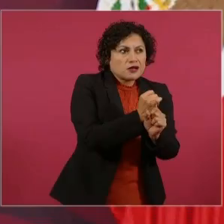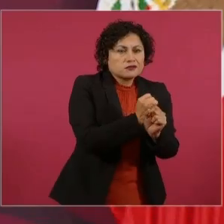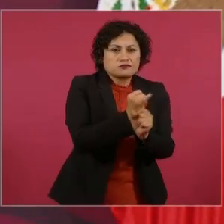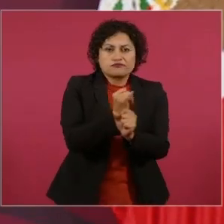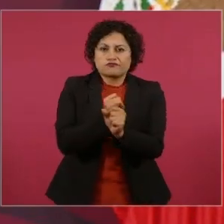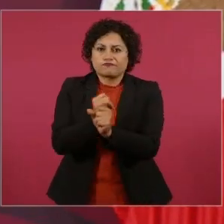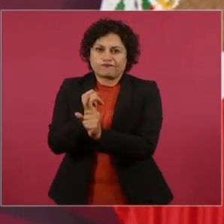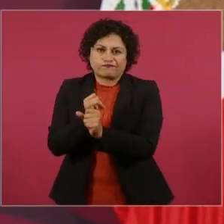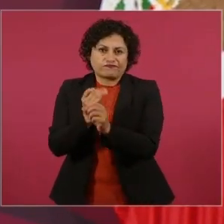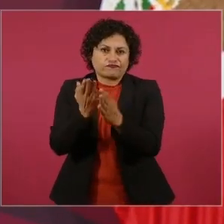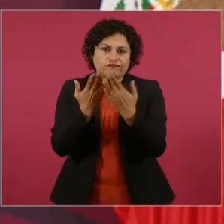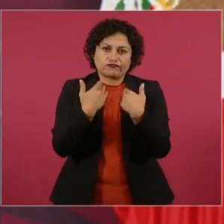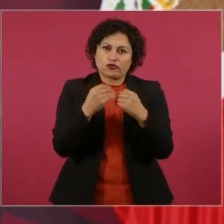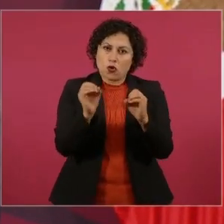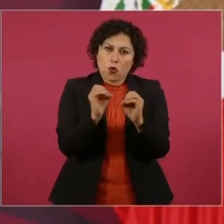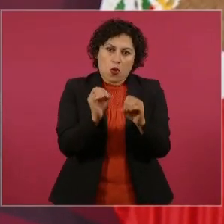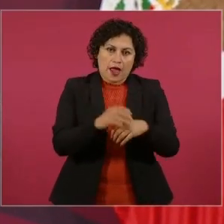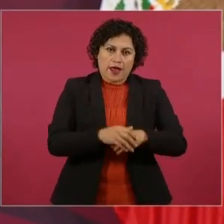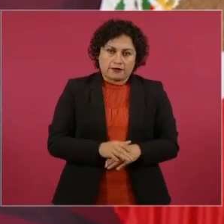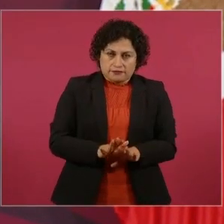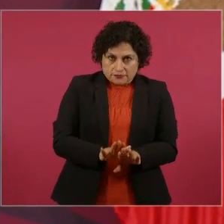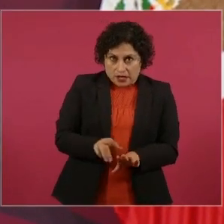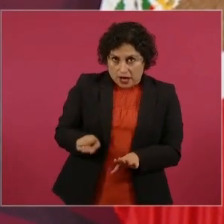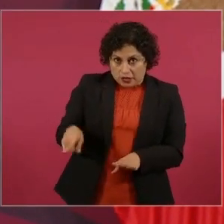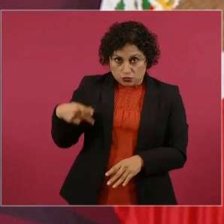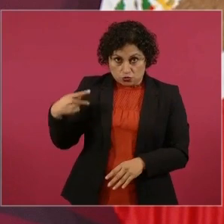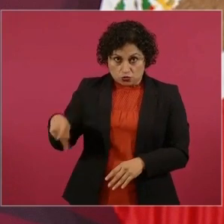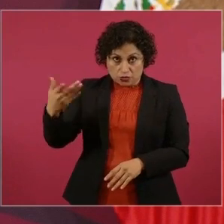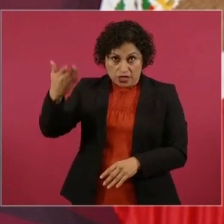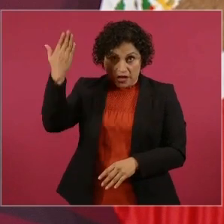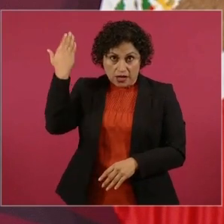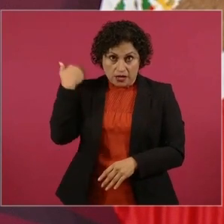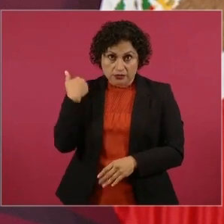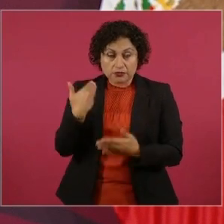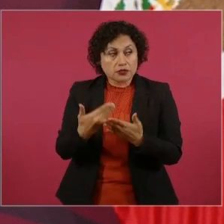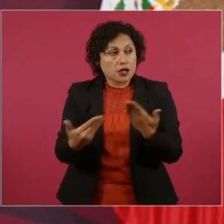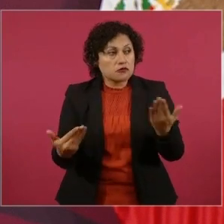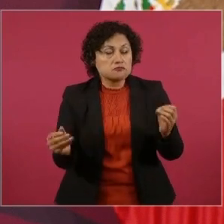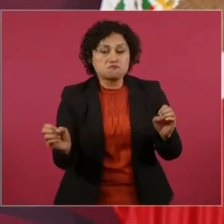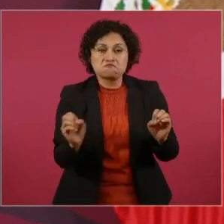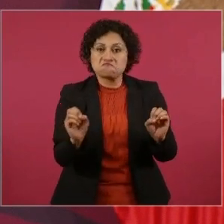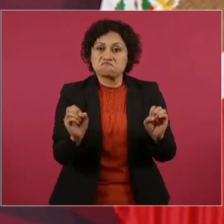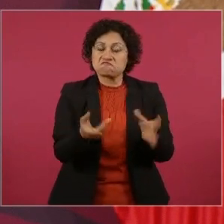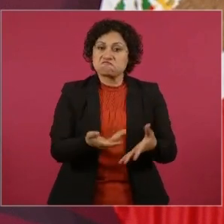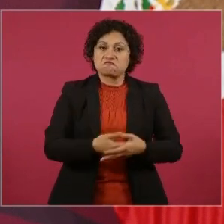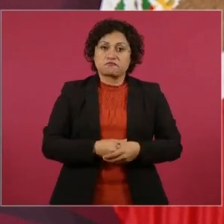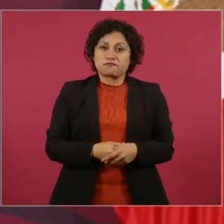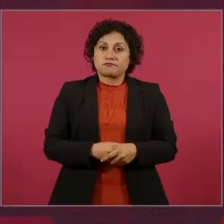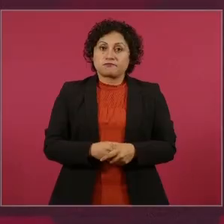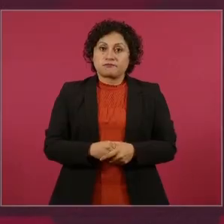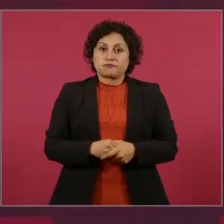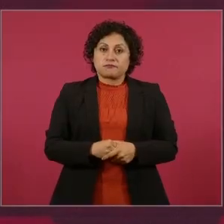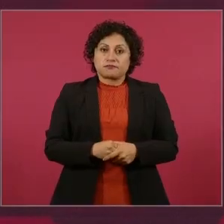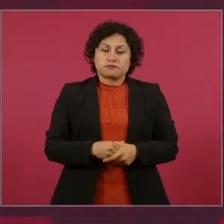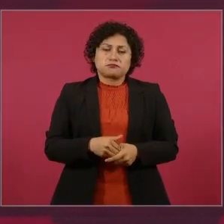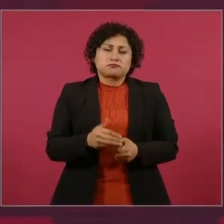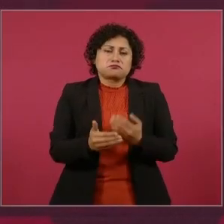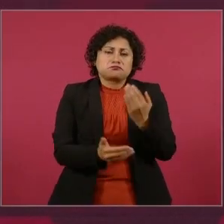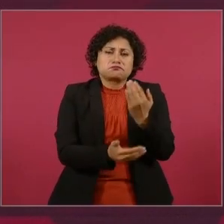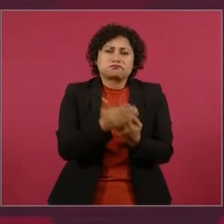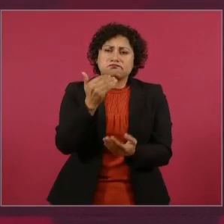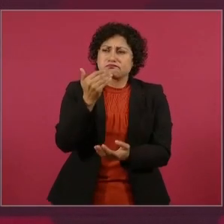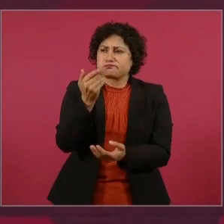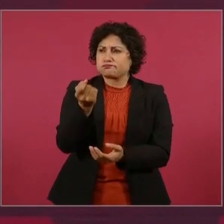investigaciones de esas San Daniel ya no hay muy